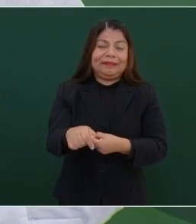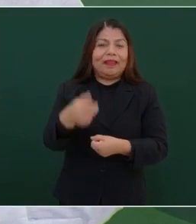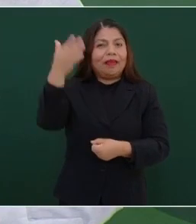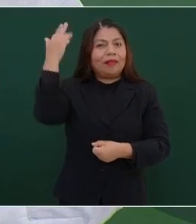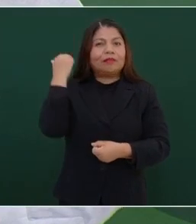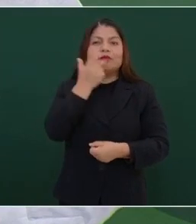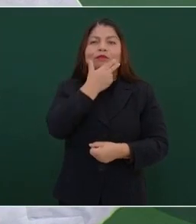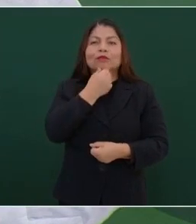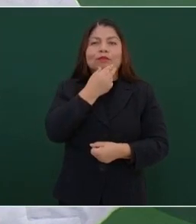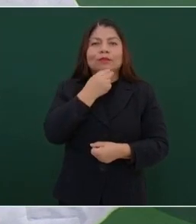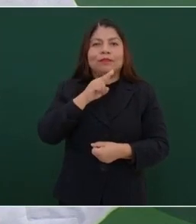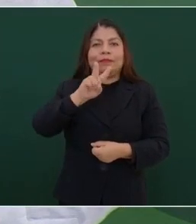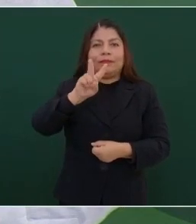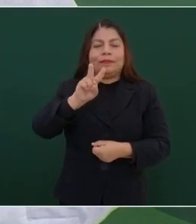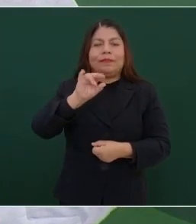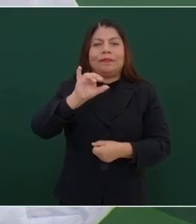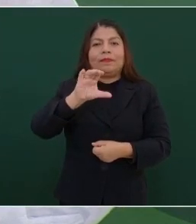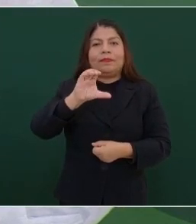Y por eso